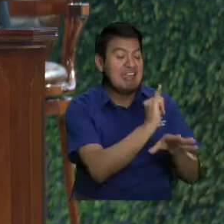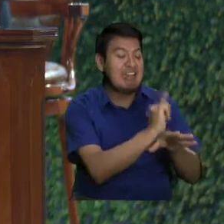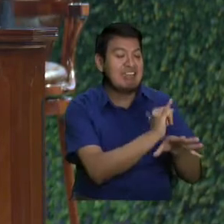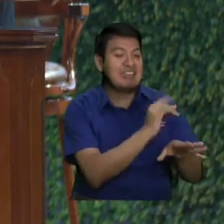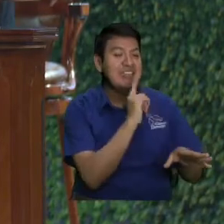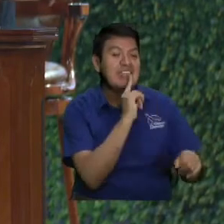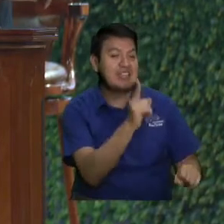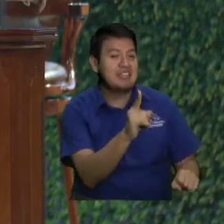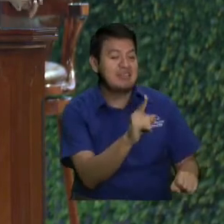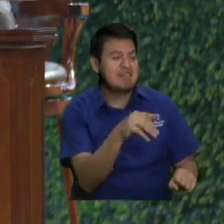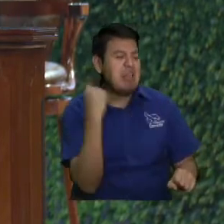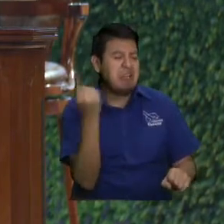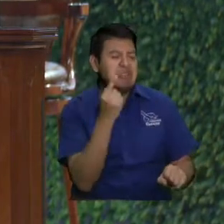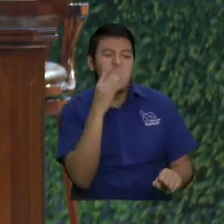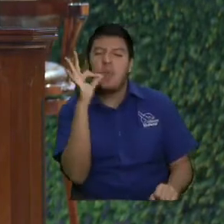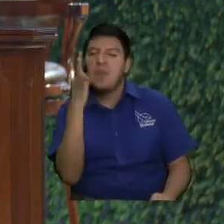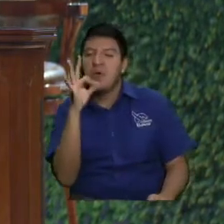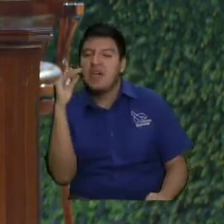¿Qué pasa? Que no ha visto bien.